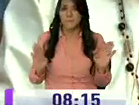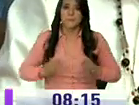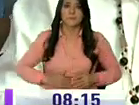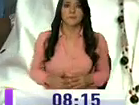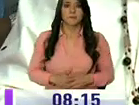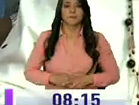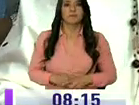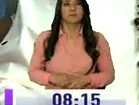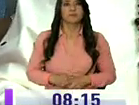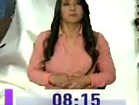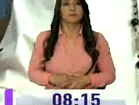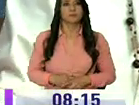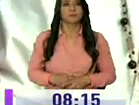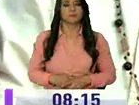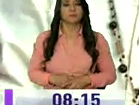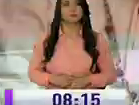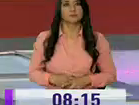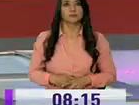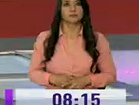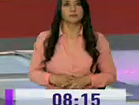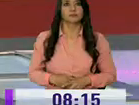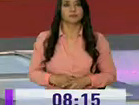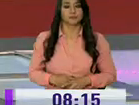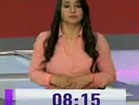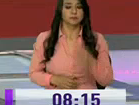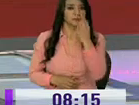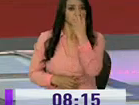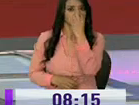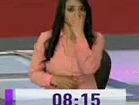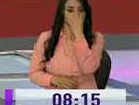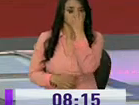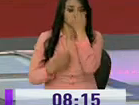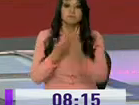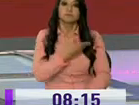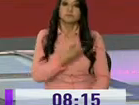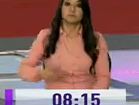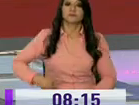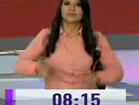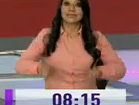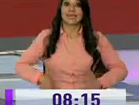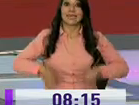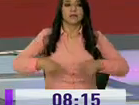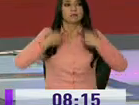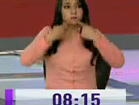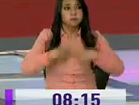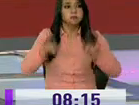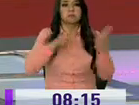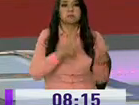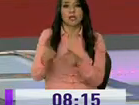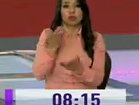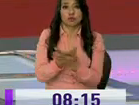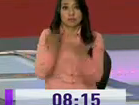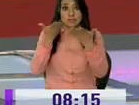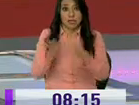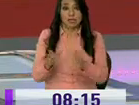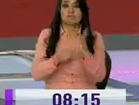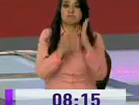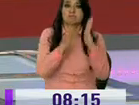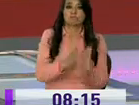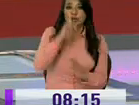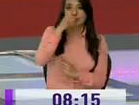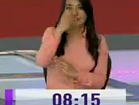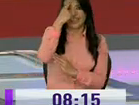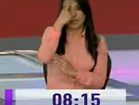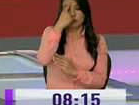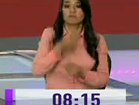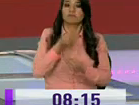Informó Héctor Romero. Y es que vecino, luego que el presidente Lenín Moreno anunciara el paquete de medidas económicas, los ministros de gobierno salieron